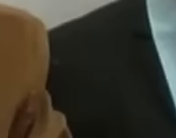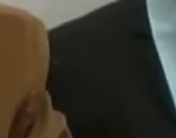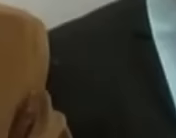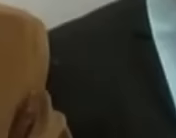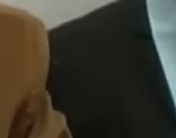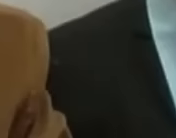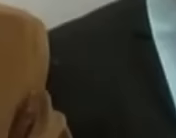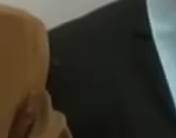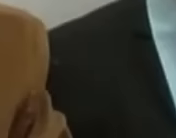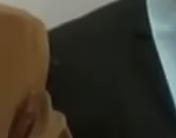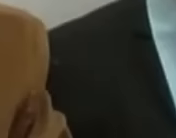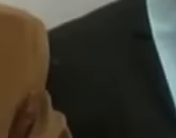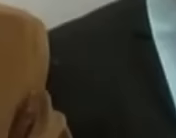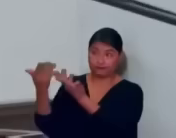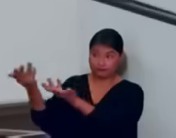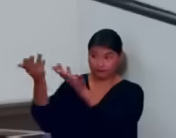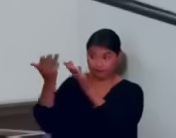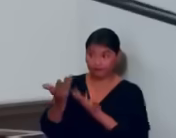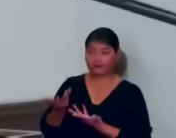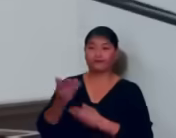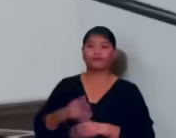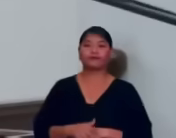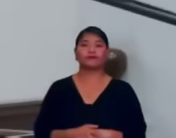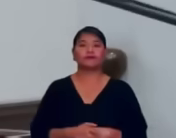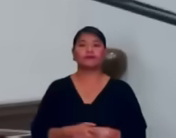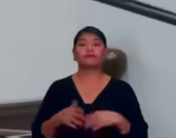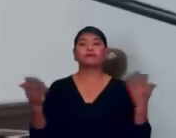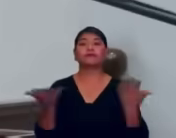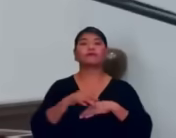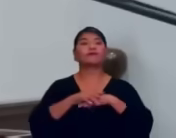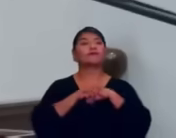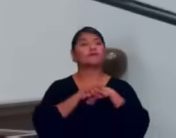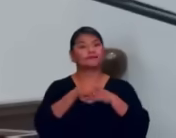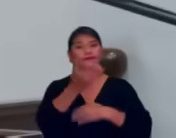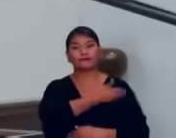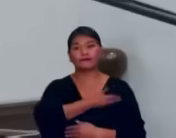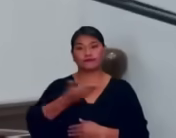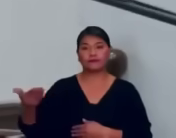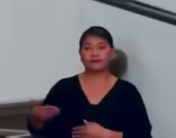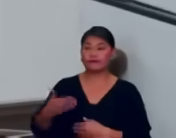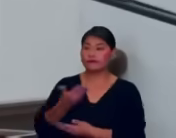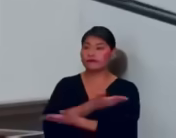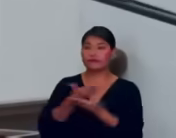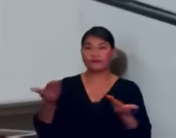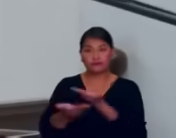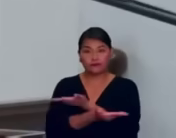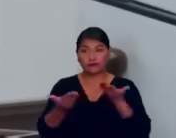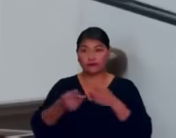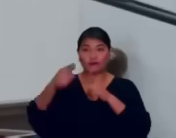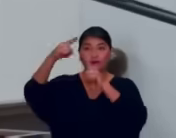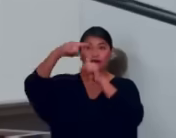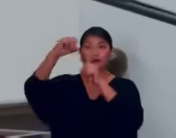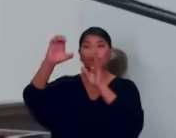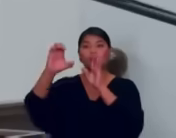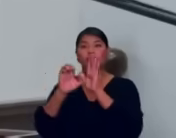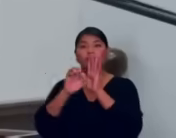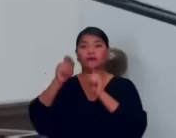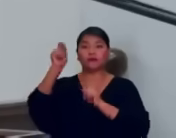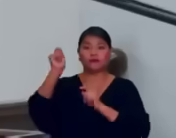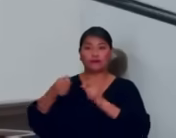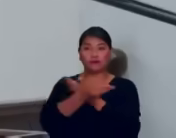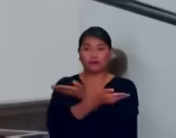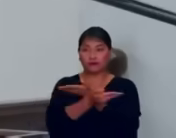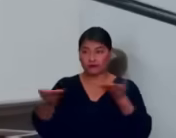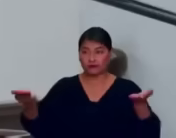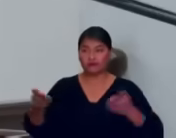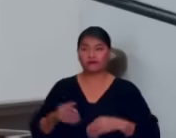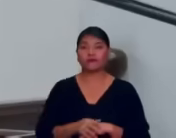sus declaraciones Vean este video señor presidente y señores magistrados del tribunal constitucional